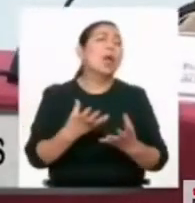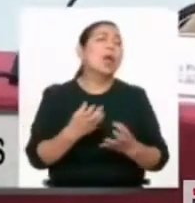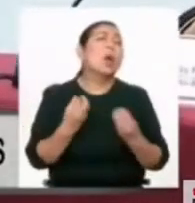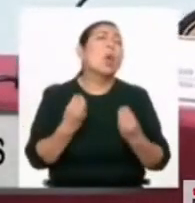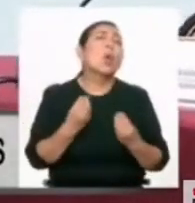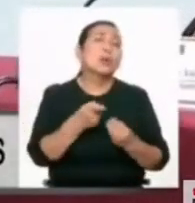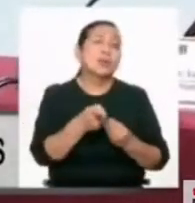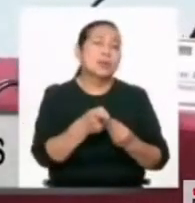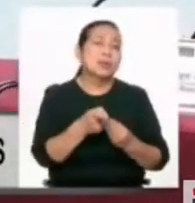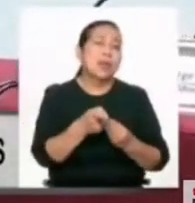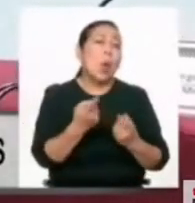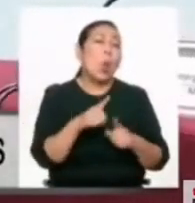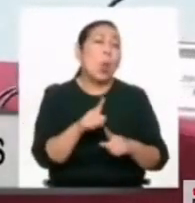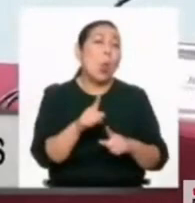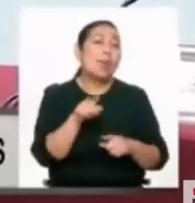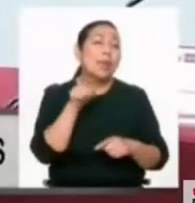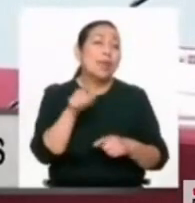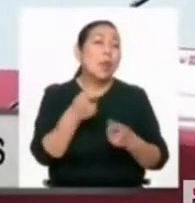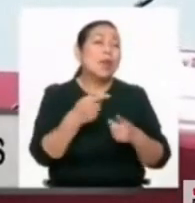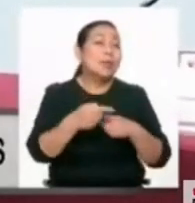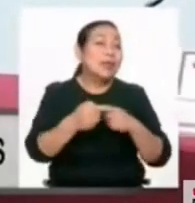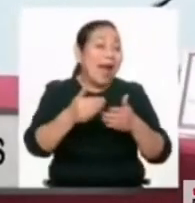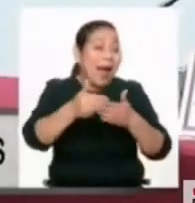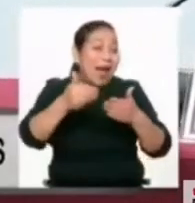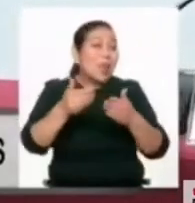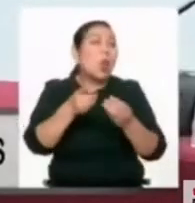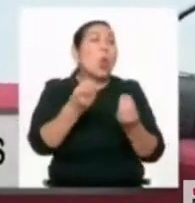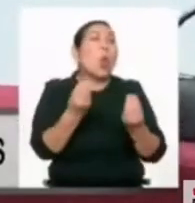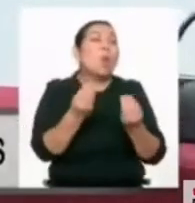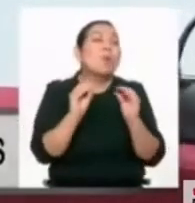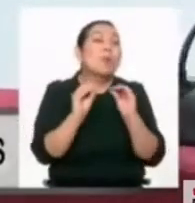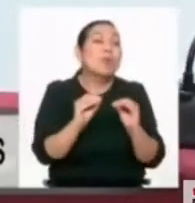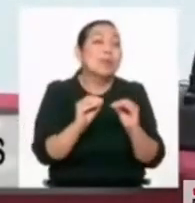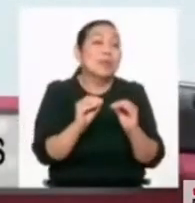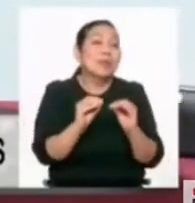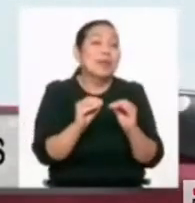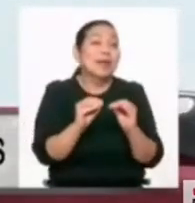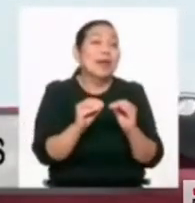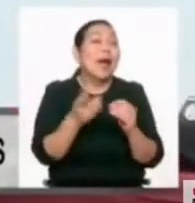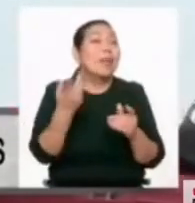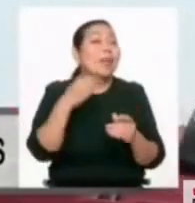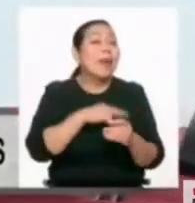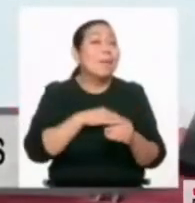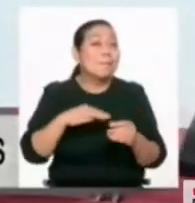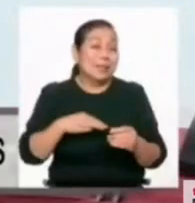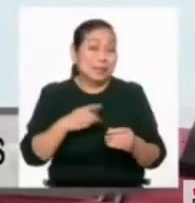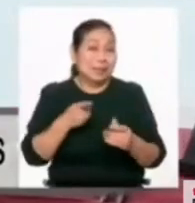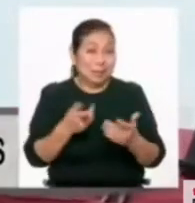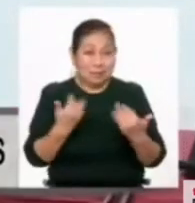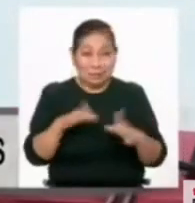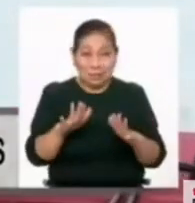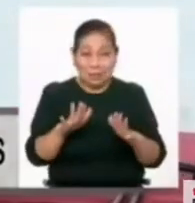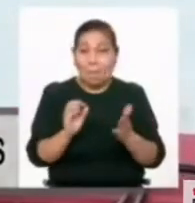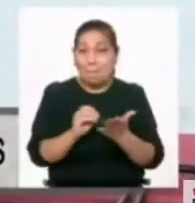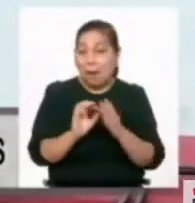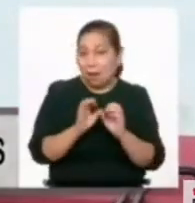Quisiéramos saber qué fue lo que ocurrió allí estos días previos, cómo es que se dieron o se ocuparon estas carteras o estas designaciones, esto en